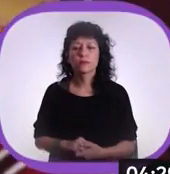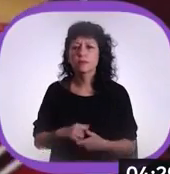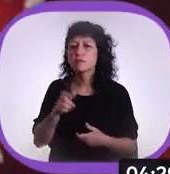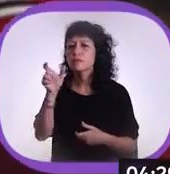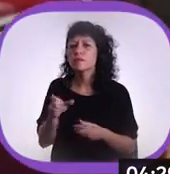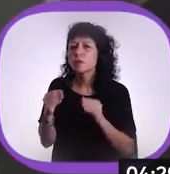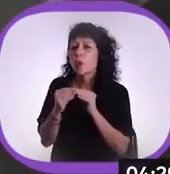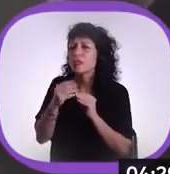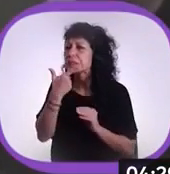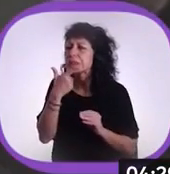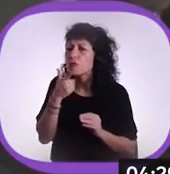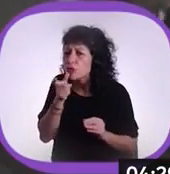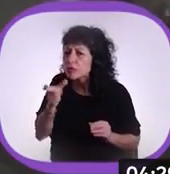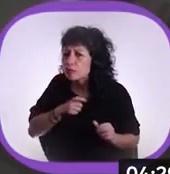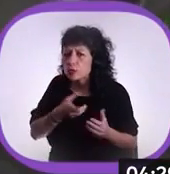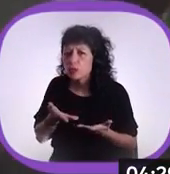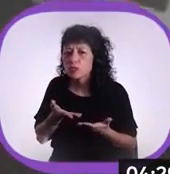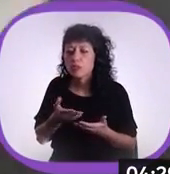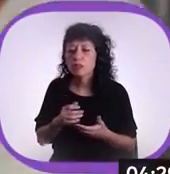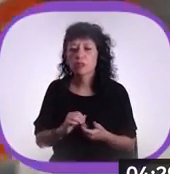¡Stanford! ¡Responde, hermano!